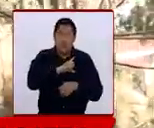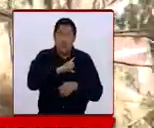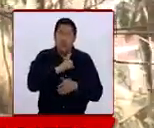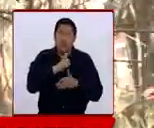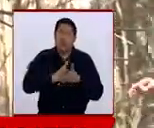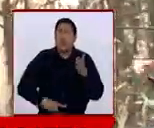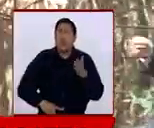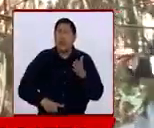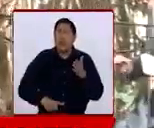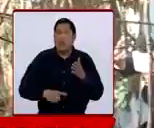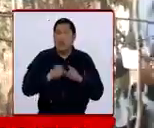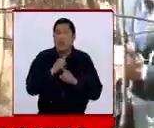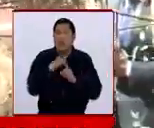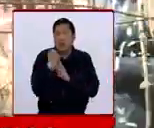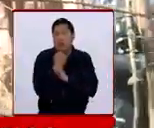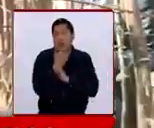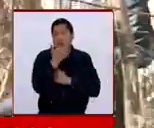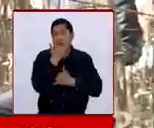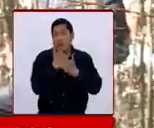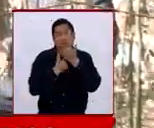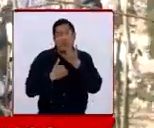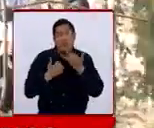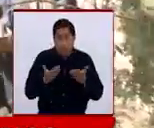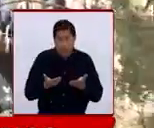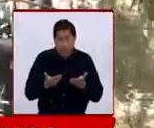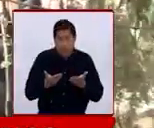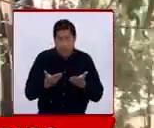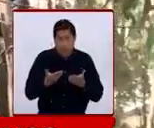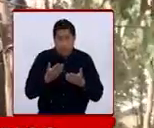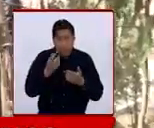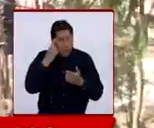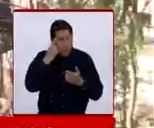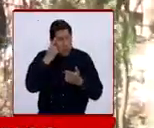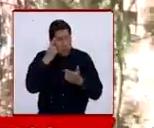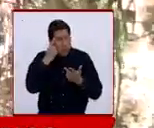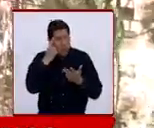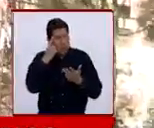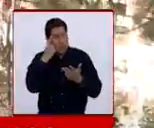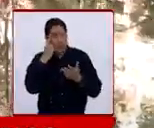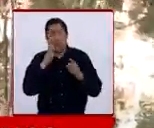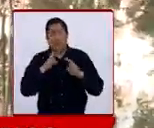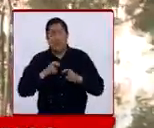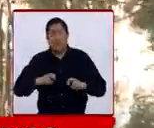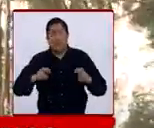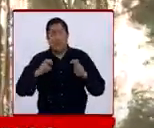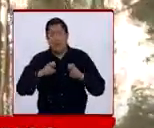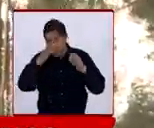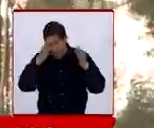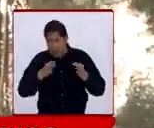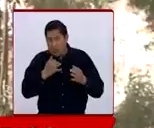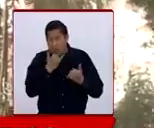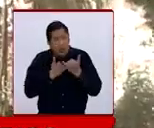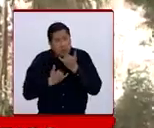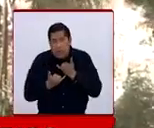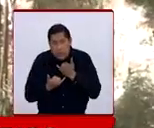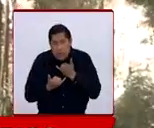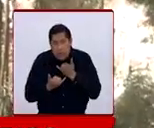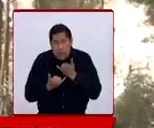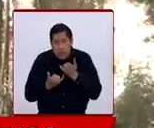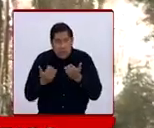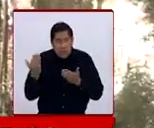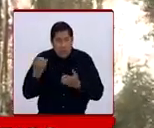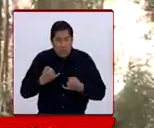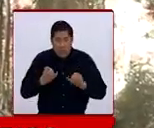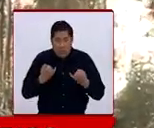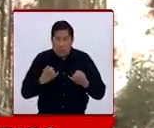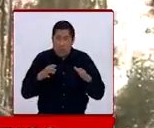qué tipo de situación ha ocurrido acá, porque se va a especular mucho. Pero las investigaciones van a determinar qué es lo que ha pasado con